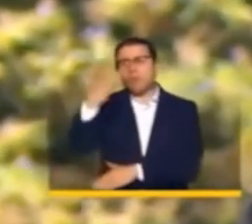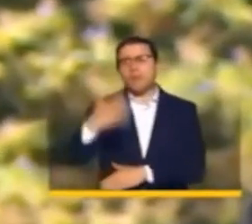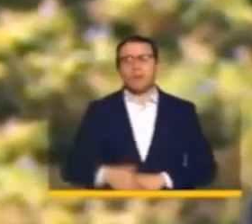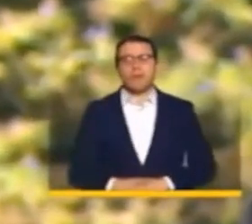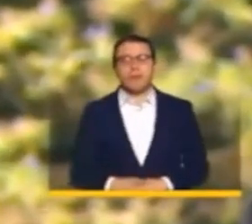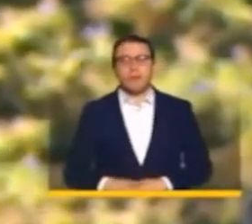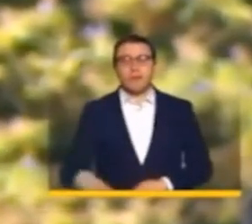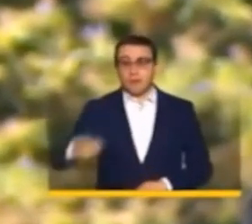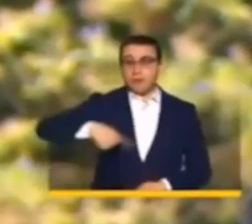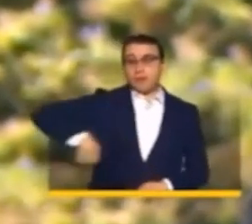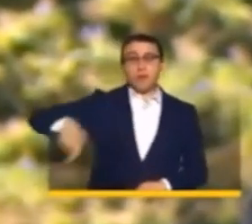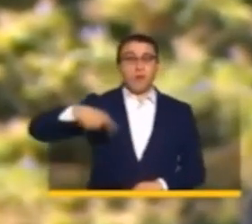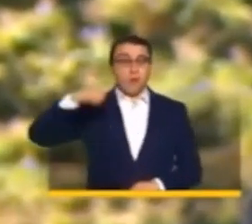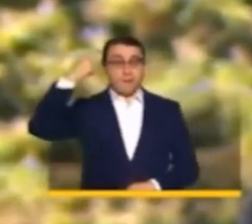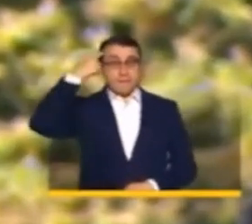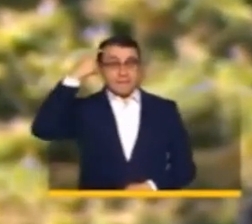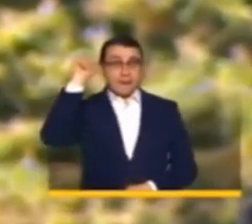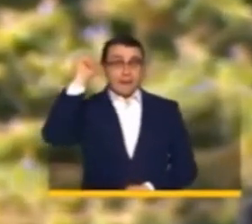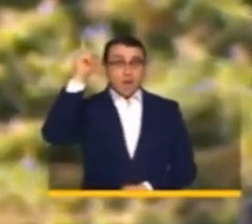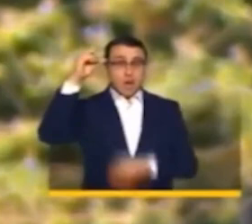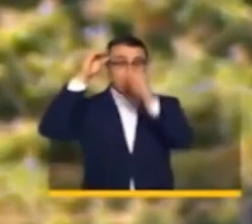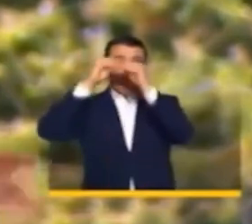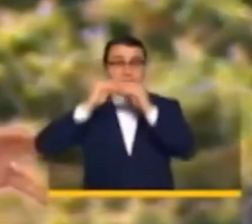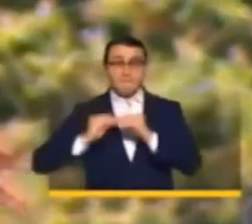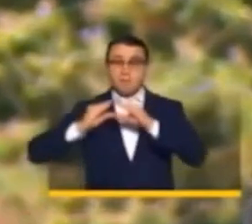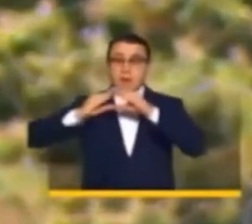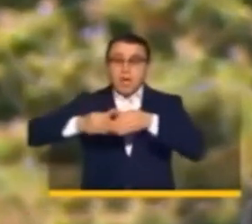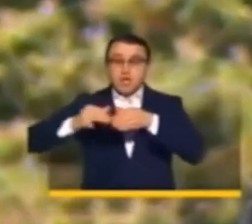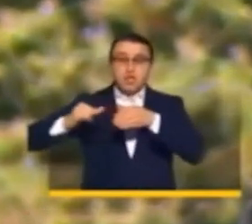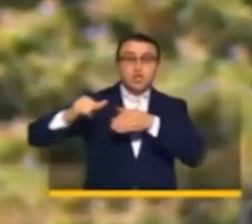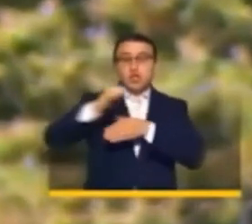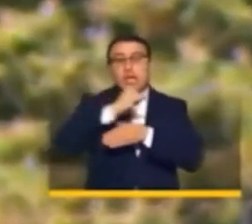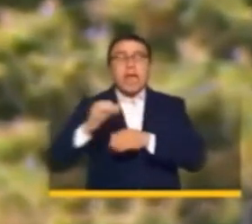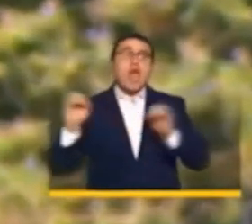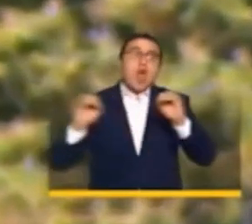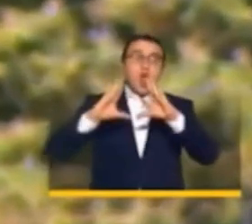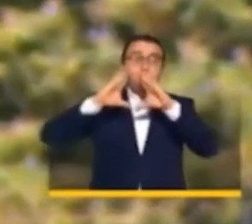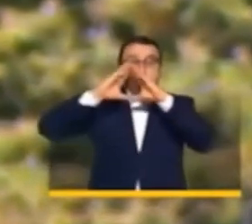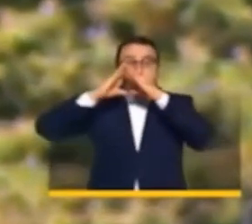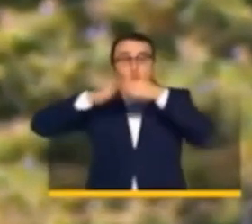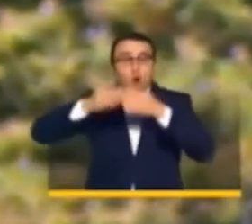porque eran socialistas o comunistas.